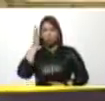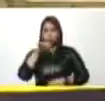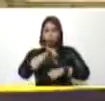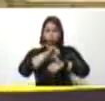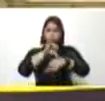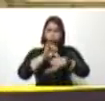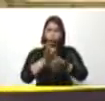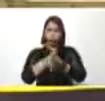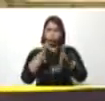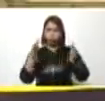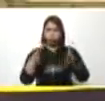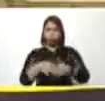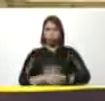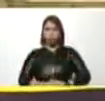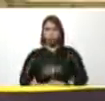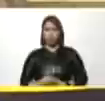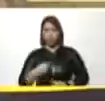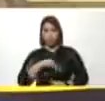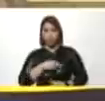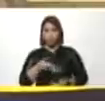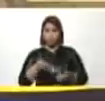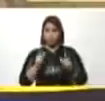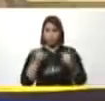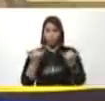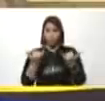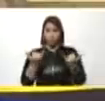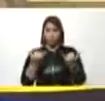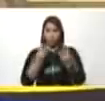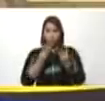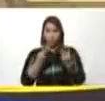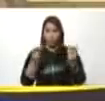grandes que estamos nosotros ahora sanando.